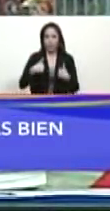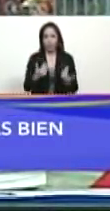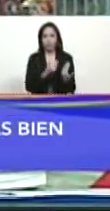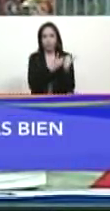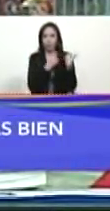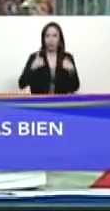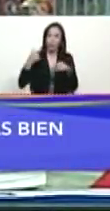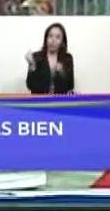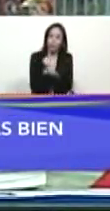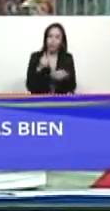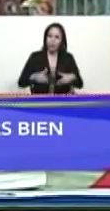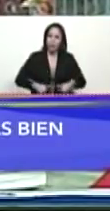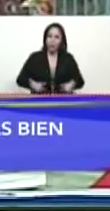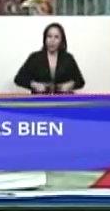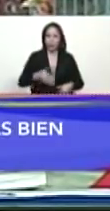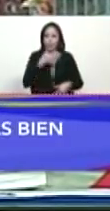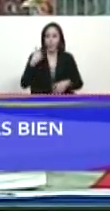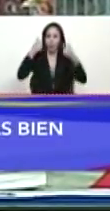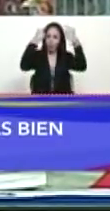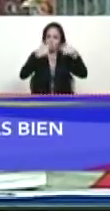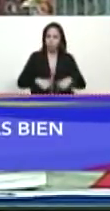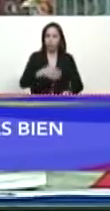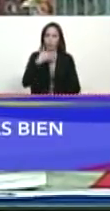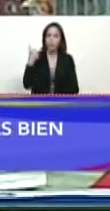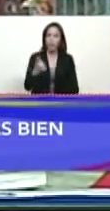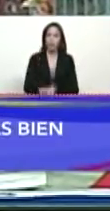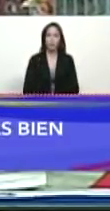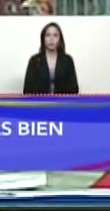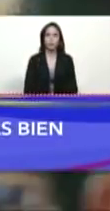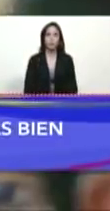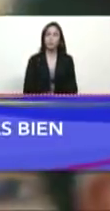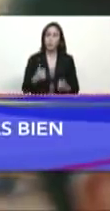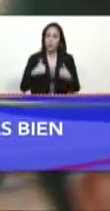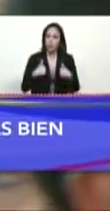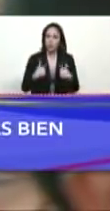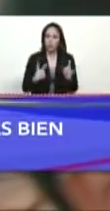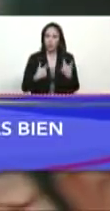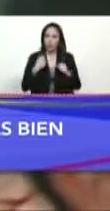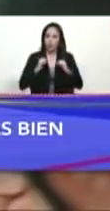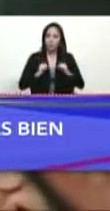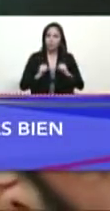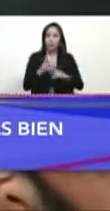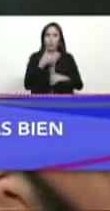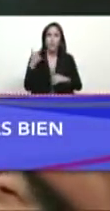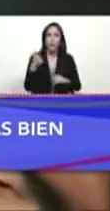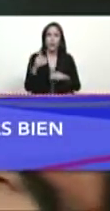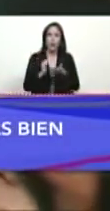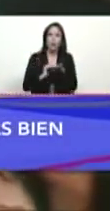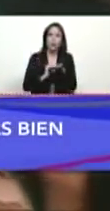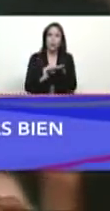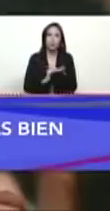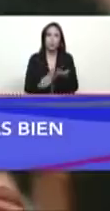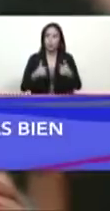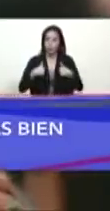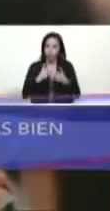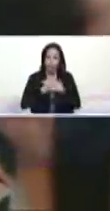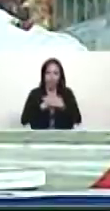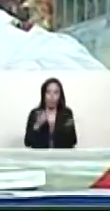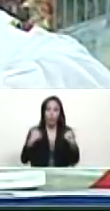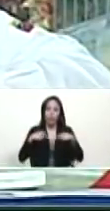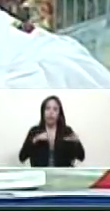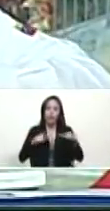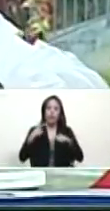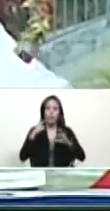más. Mejorar mil cosas tengo que mejorar. Rectificar mil cosas tengo que mejorarlas. Y estoy dispuesto, listo